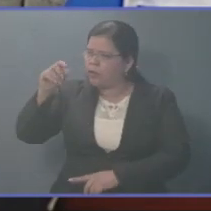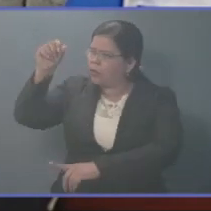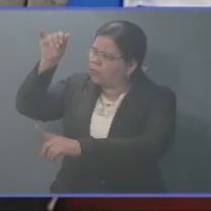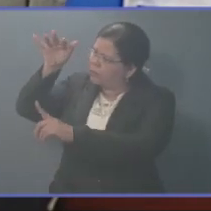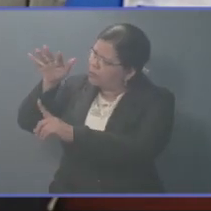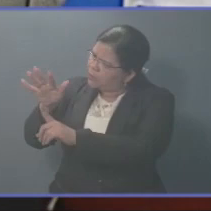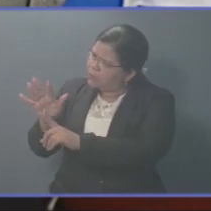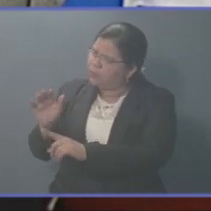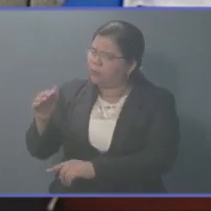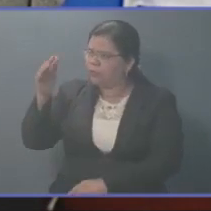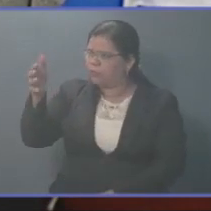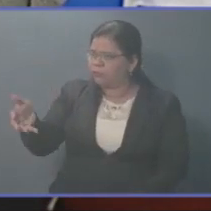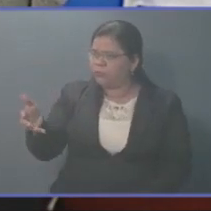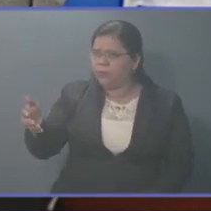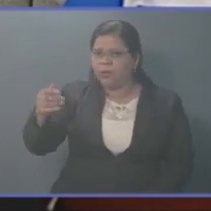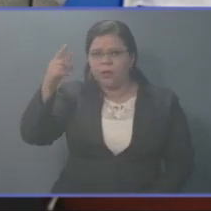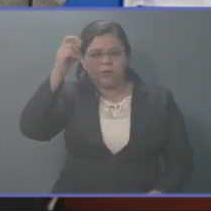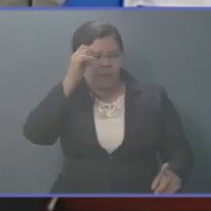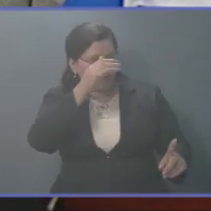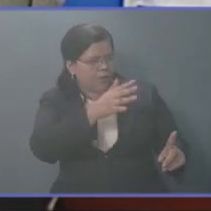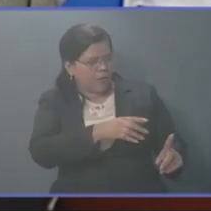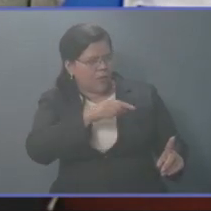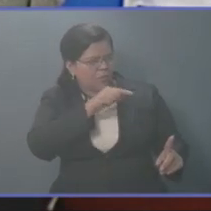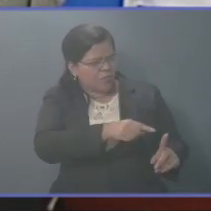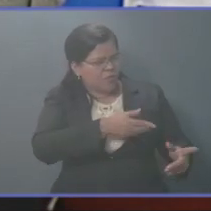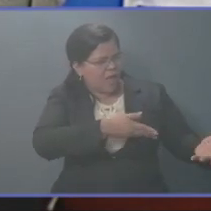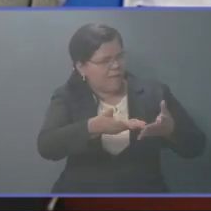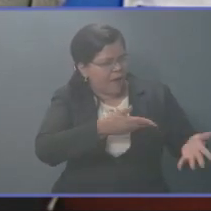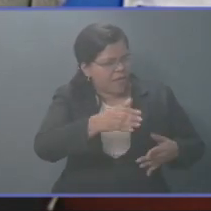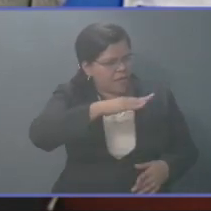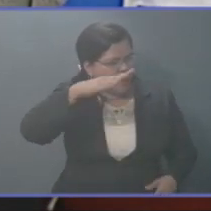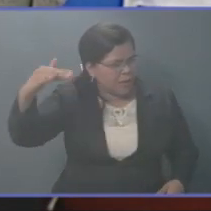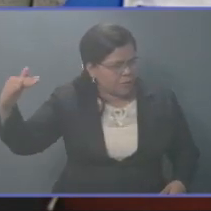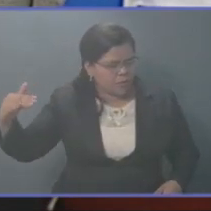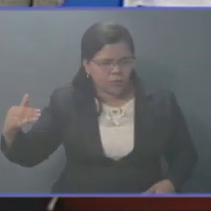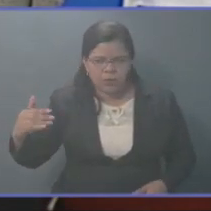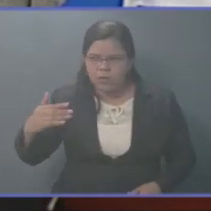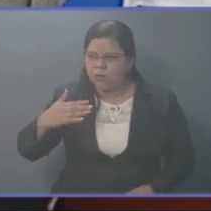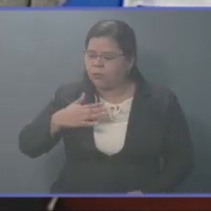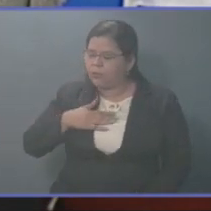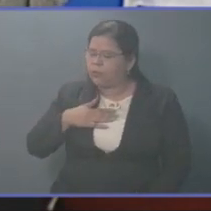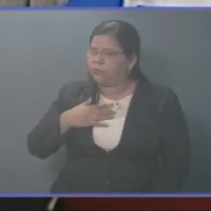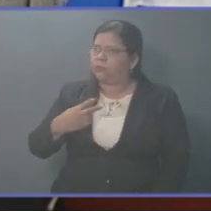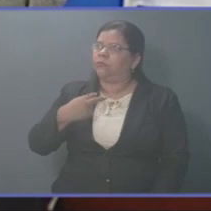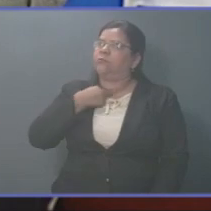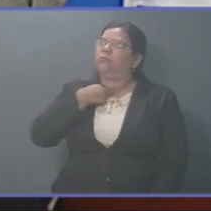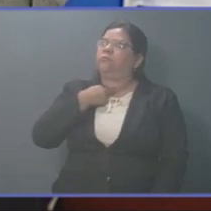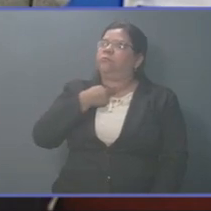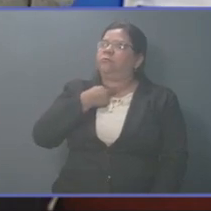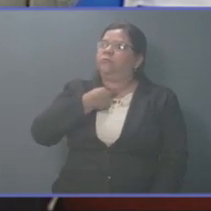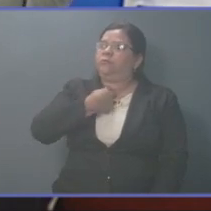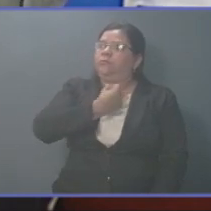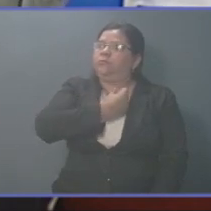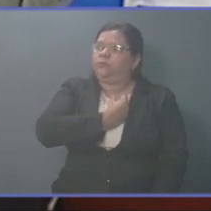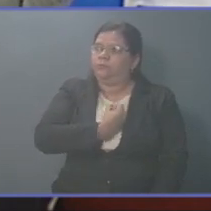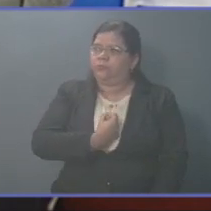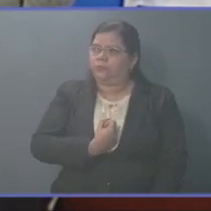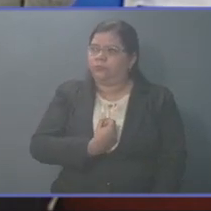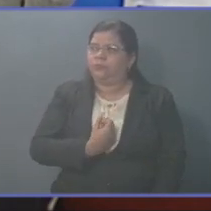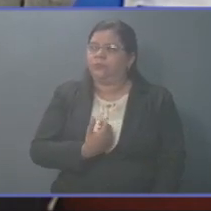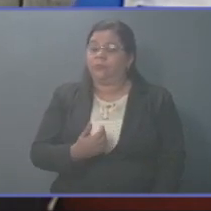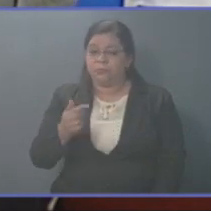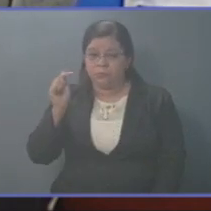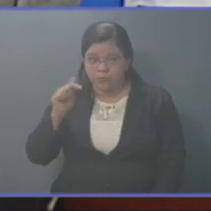ella, que Dios lo bendiga, vende patria. Eso me dolió, lo sufrí, y por